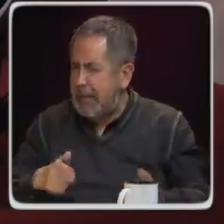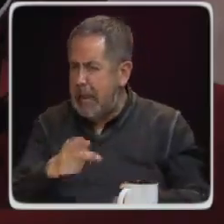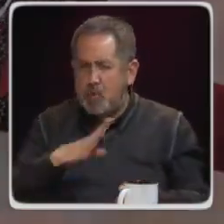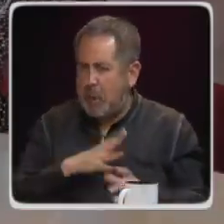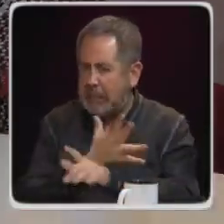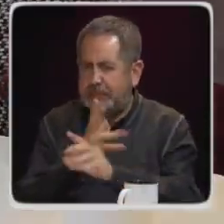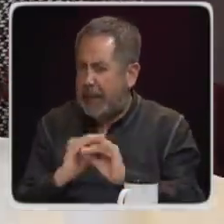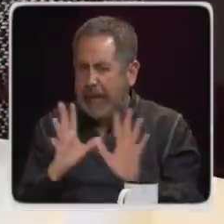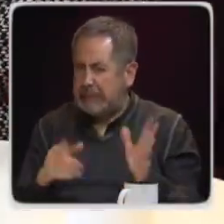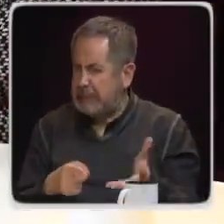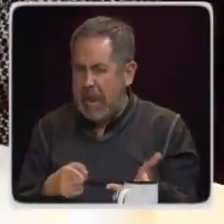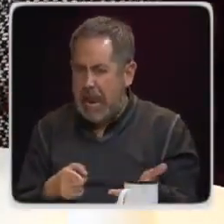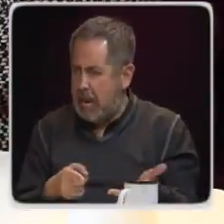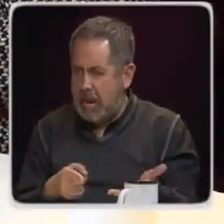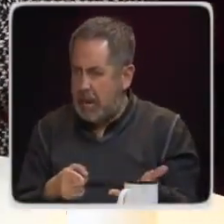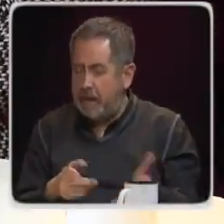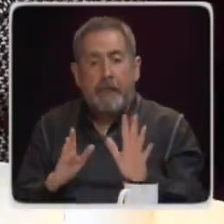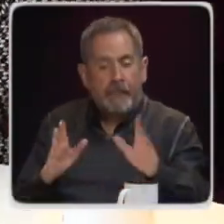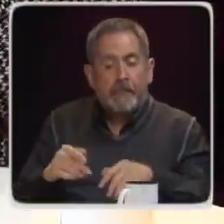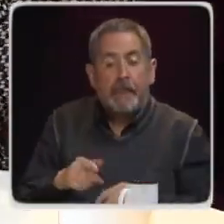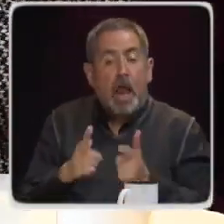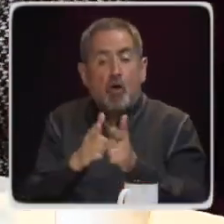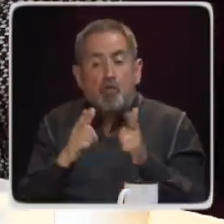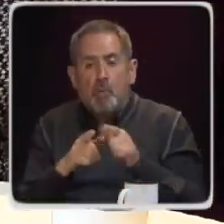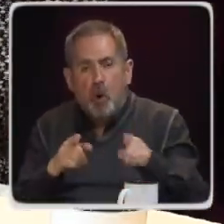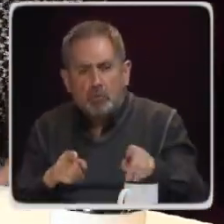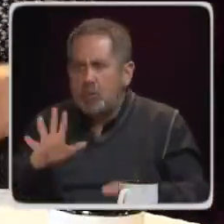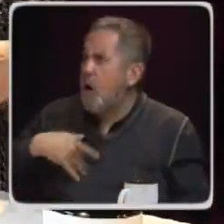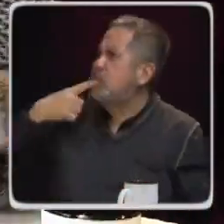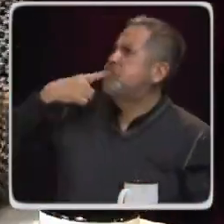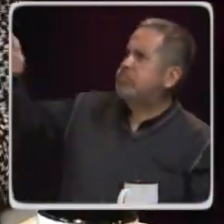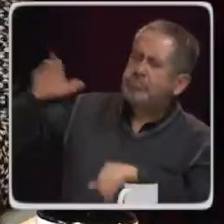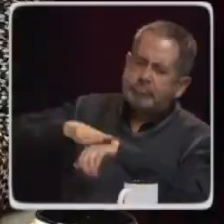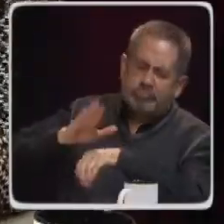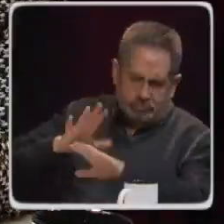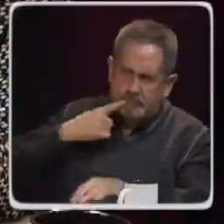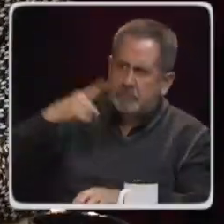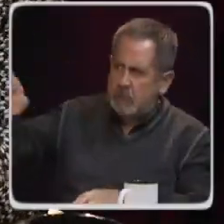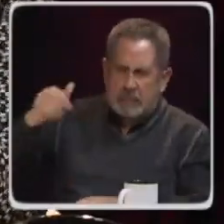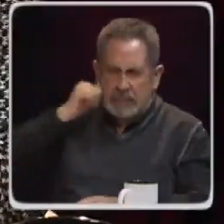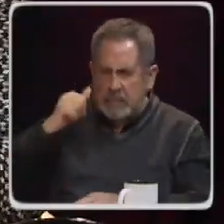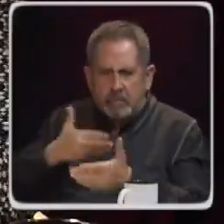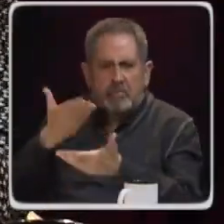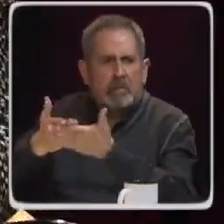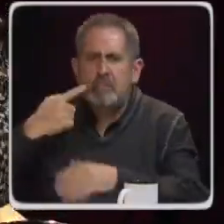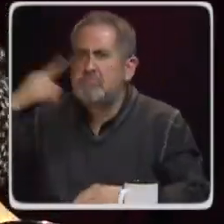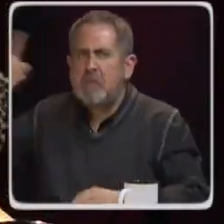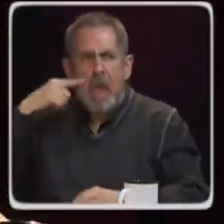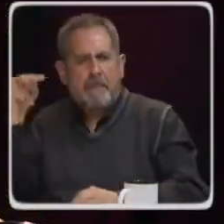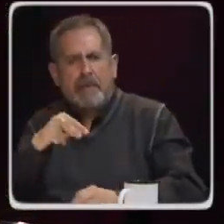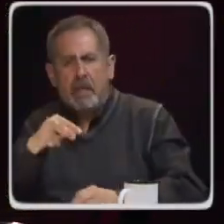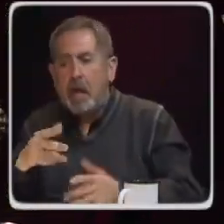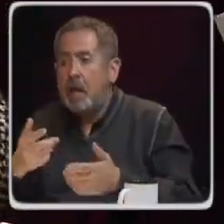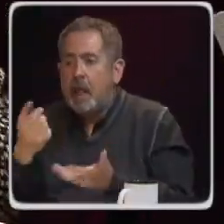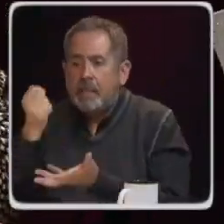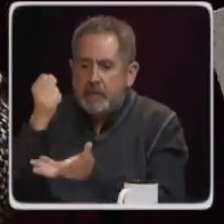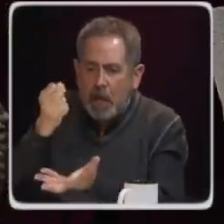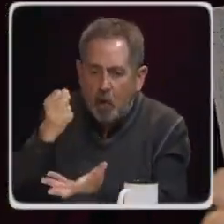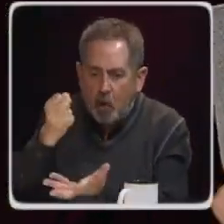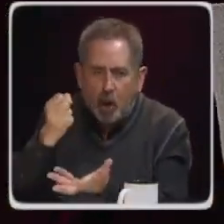en un hospital y traía algo muy grave que no podía expresarse él con los médicos, cuál era su situación real